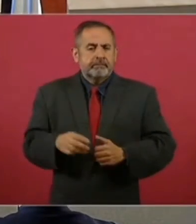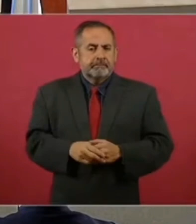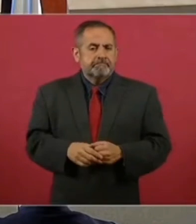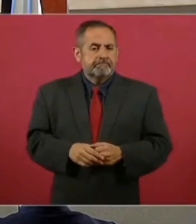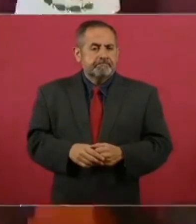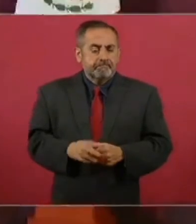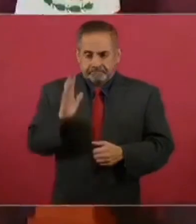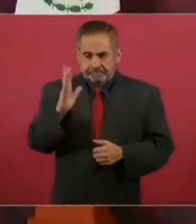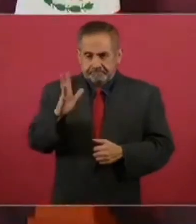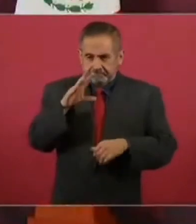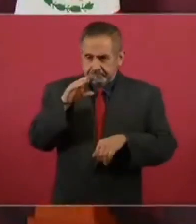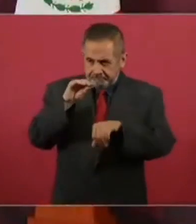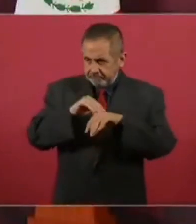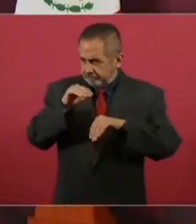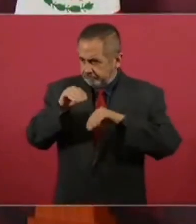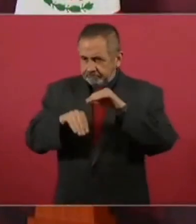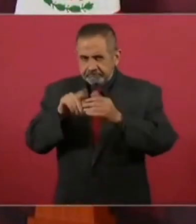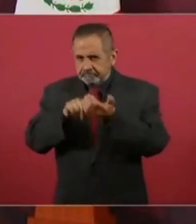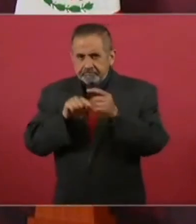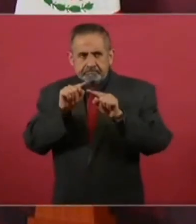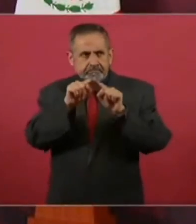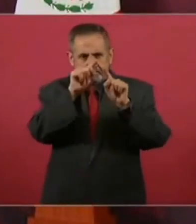Ya son en localidades